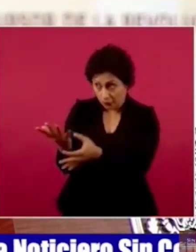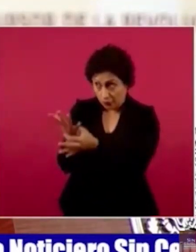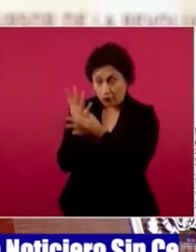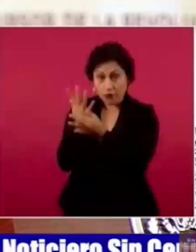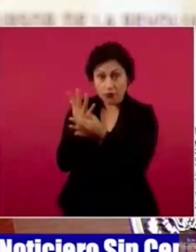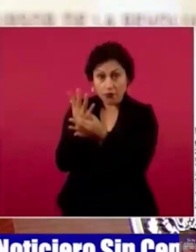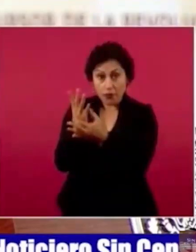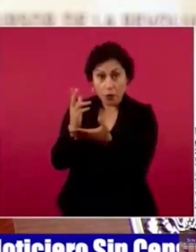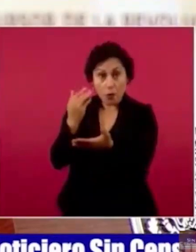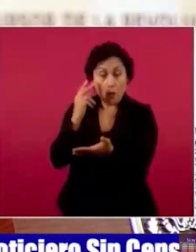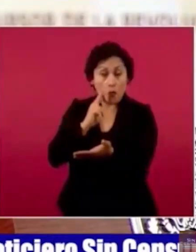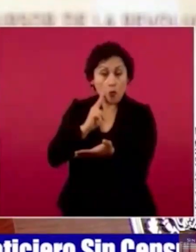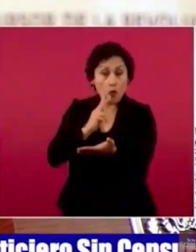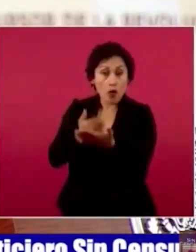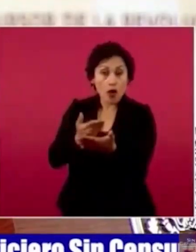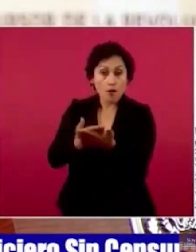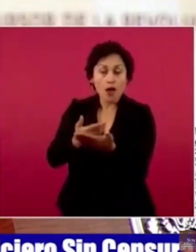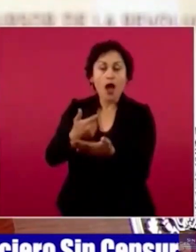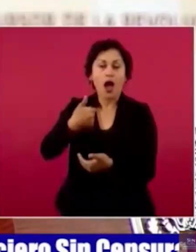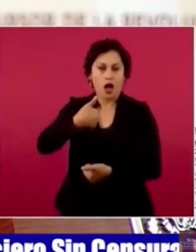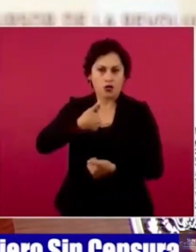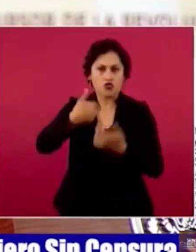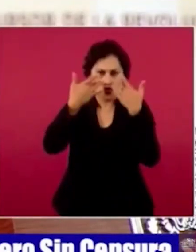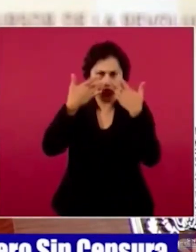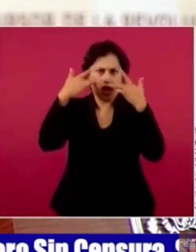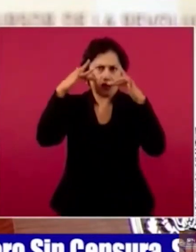porque lo que estimo más importante en mi vida